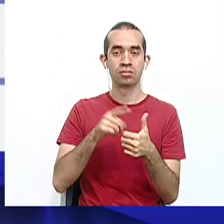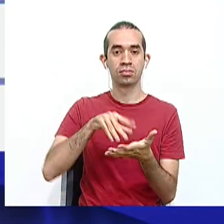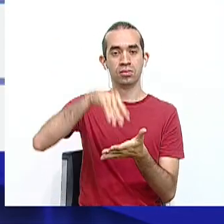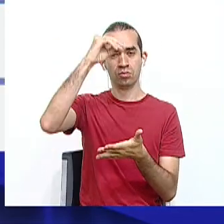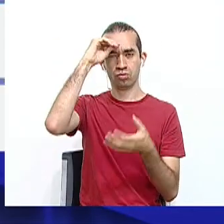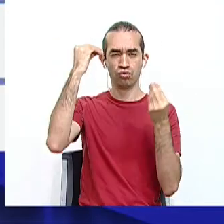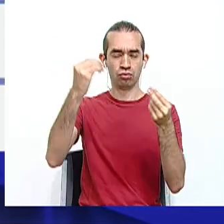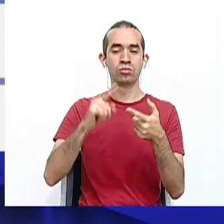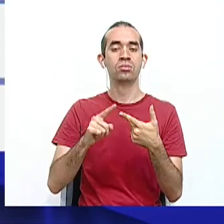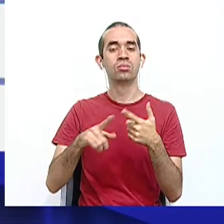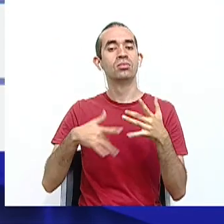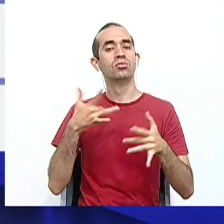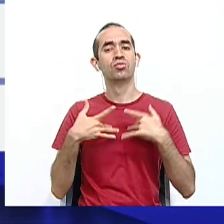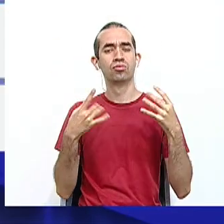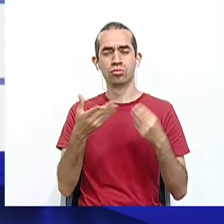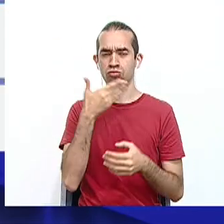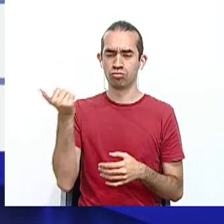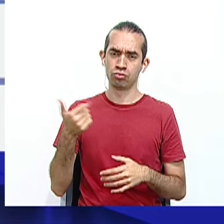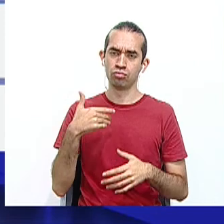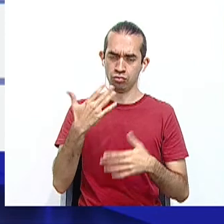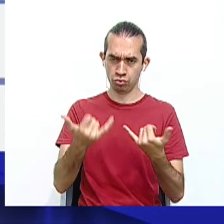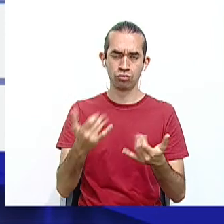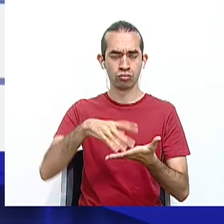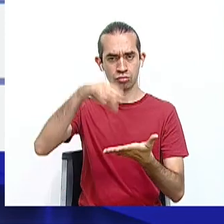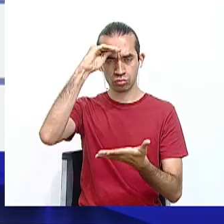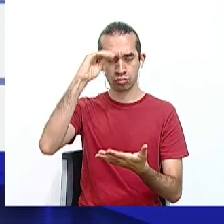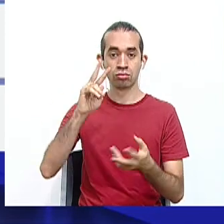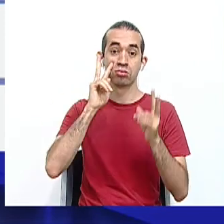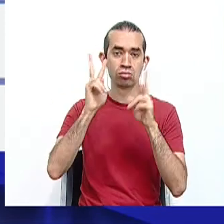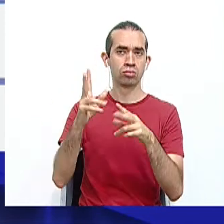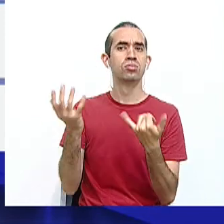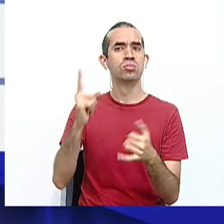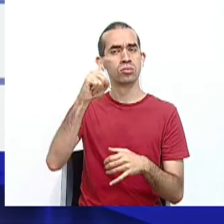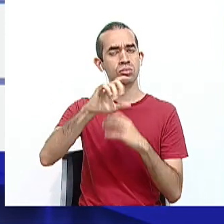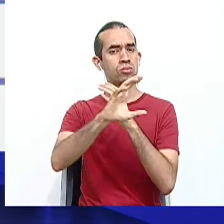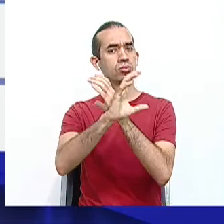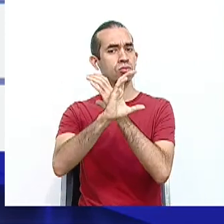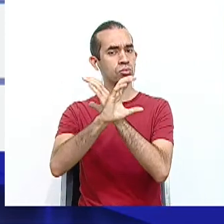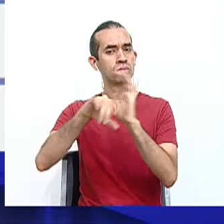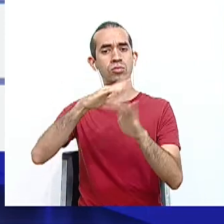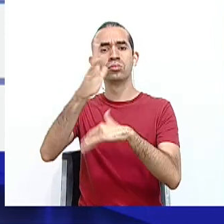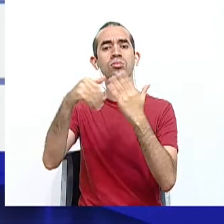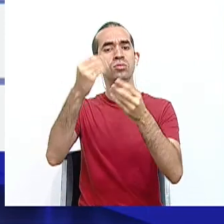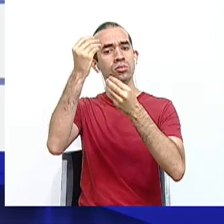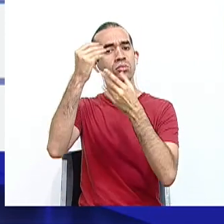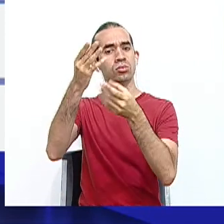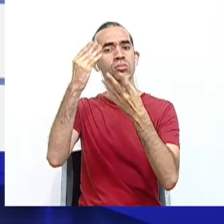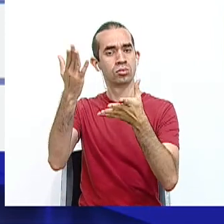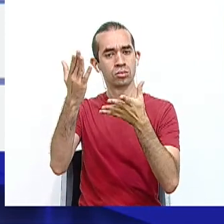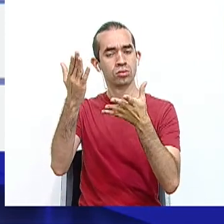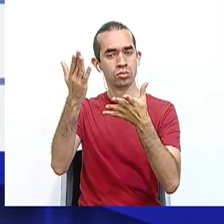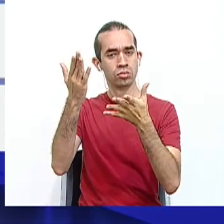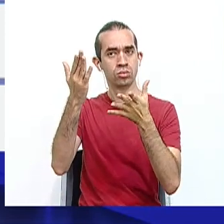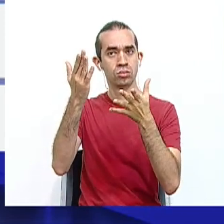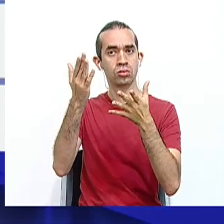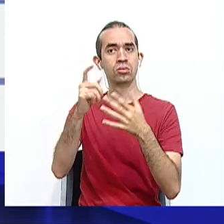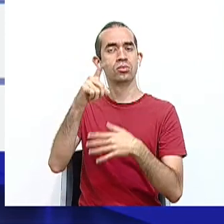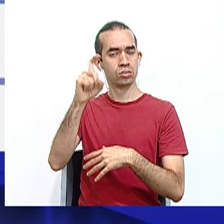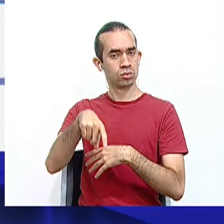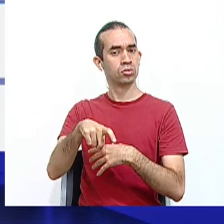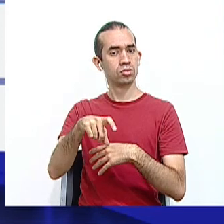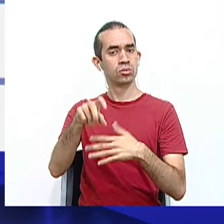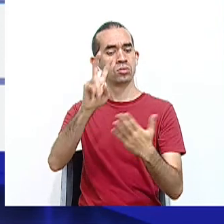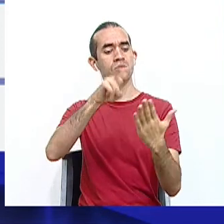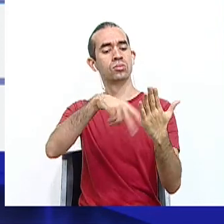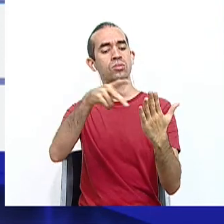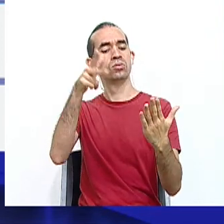mucho mejor al aprender. Veamos entonces ahora que debemos cuidar toda la información que salga a la luz y ser